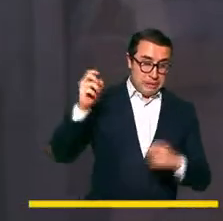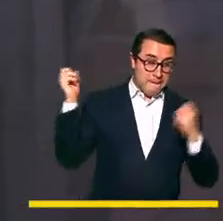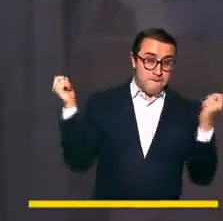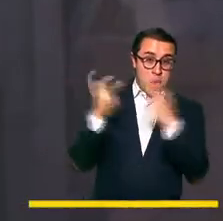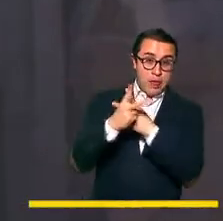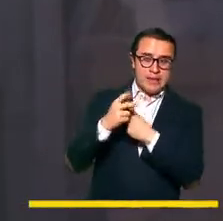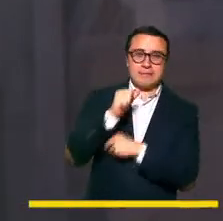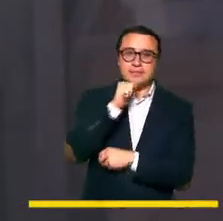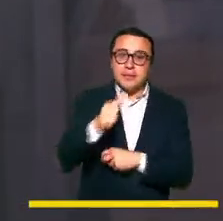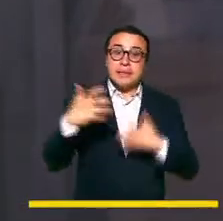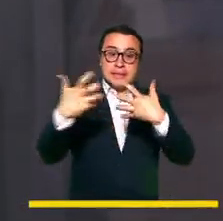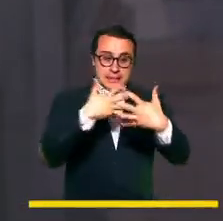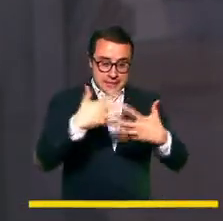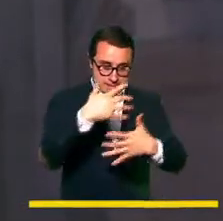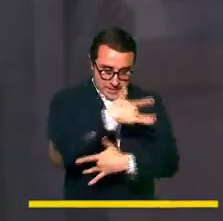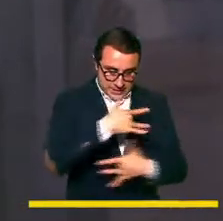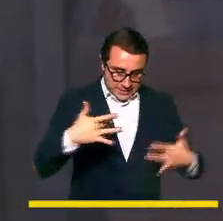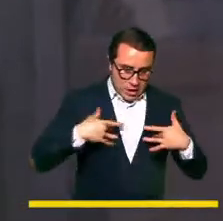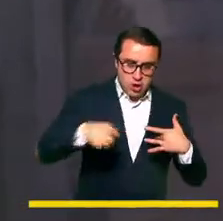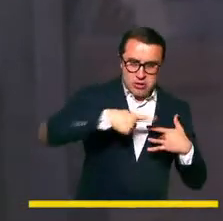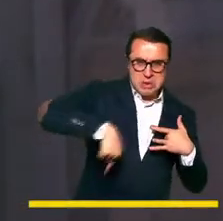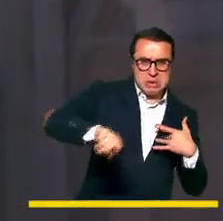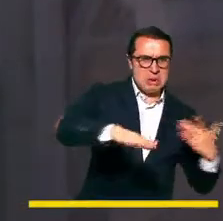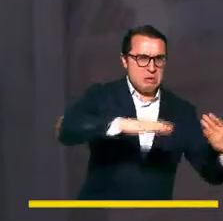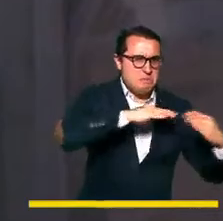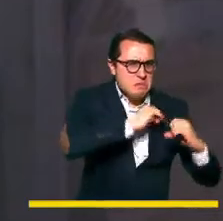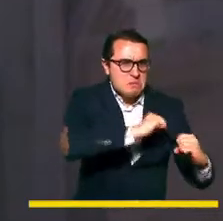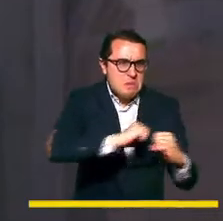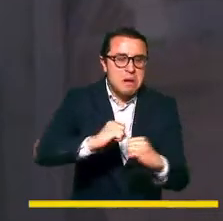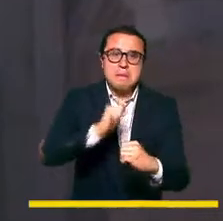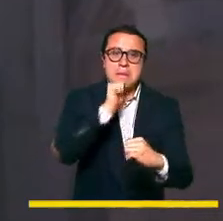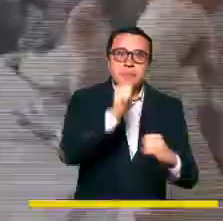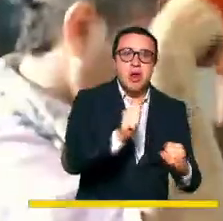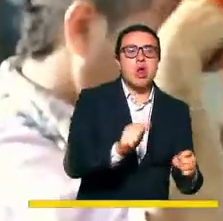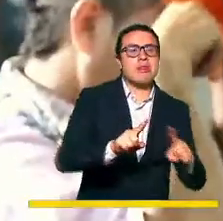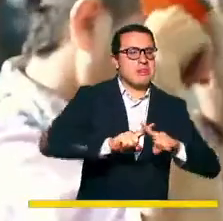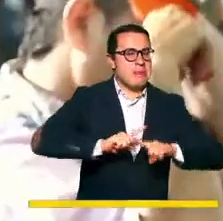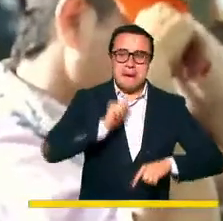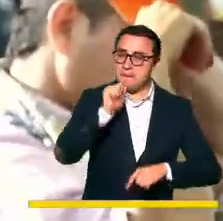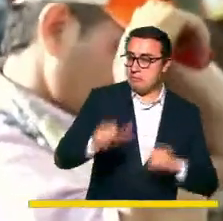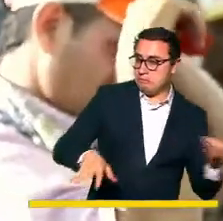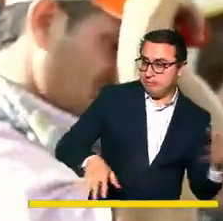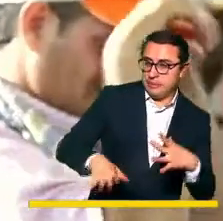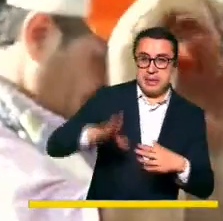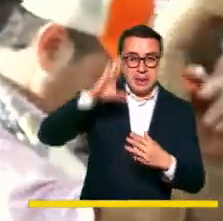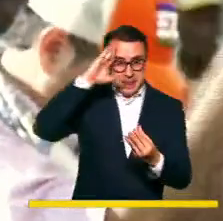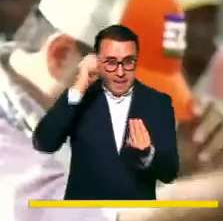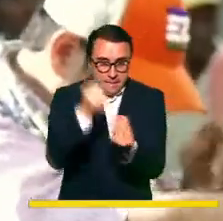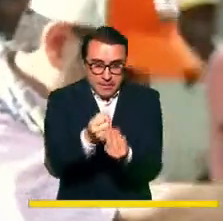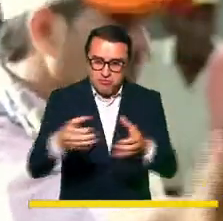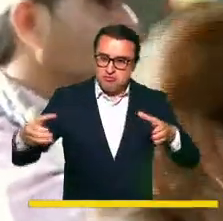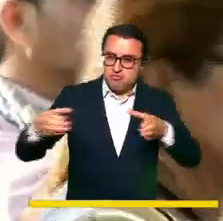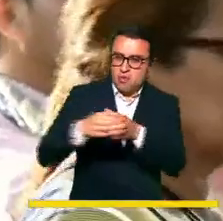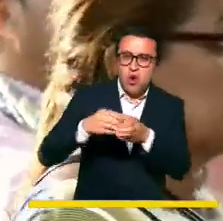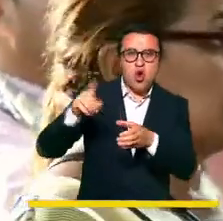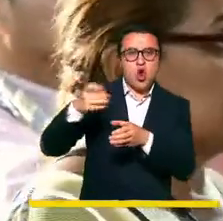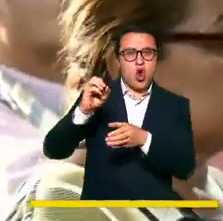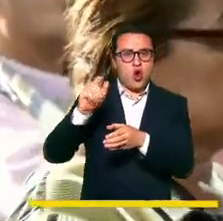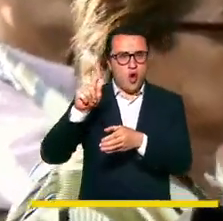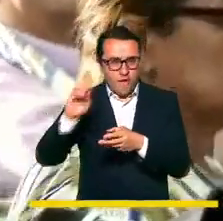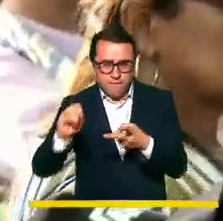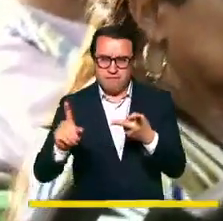Mata más el sistema de salud que las armas de los paramilitares del Clan del Golfo y de la guerrilla disidente.